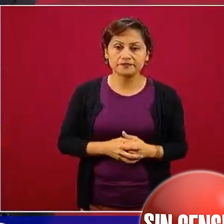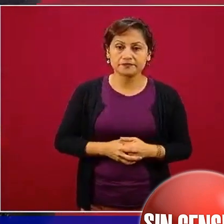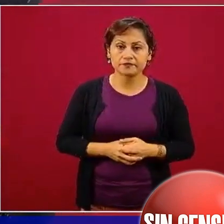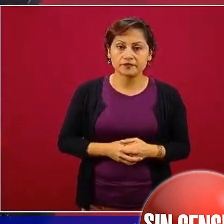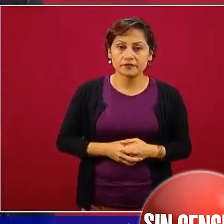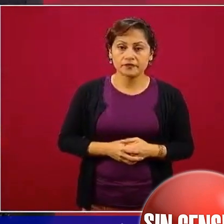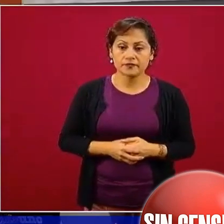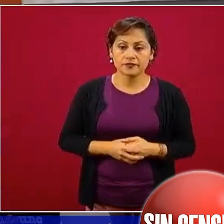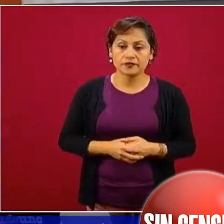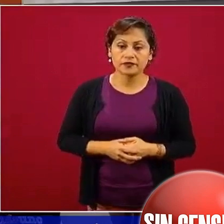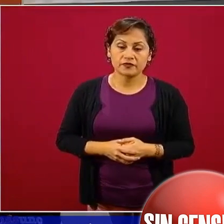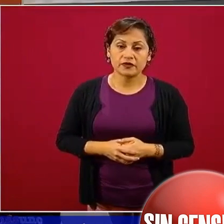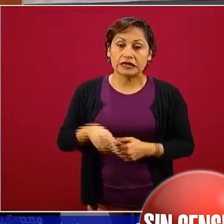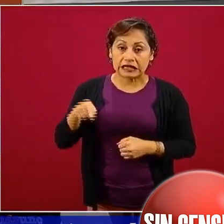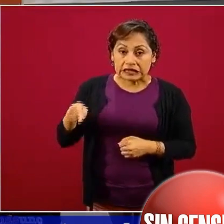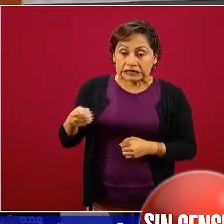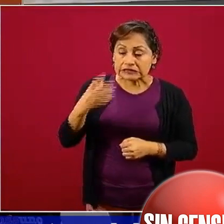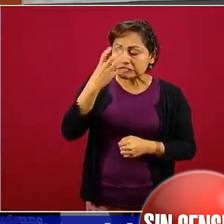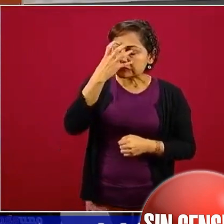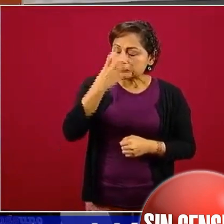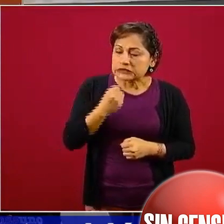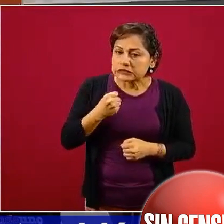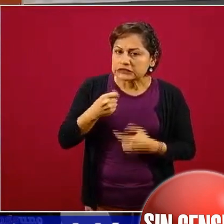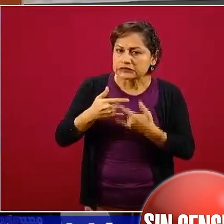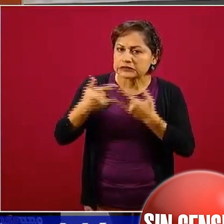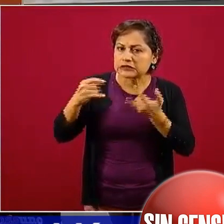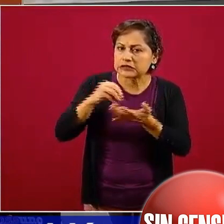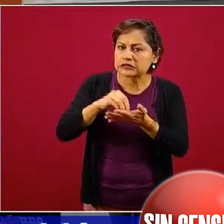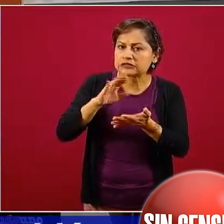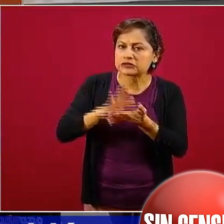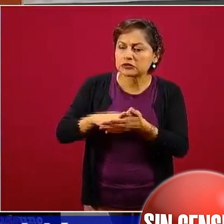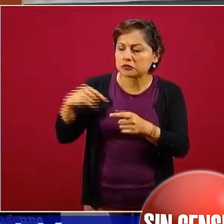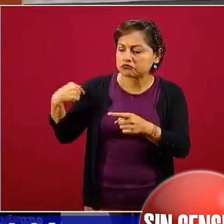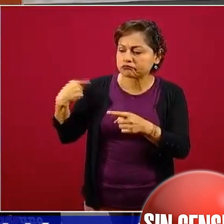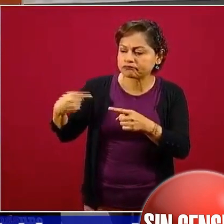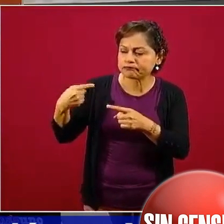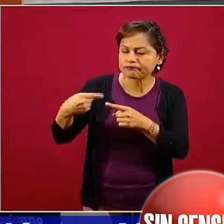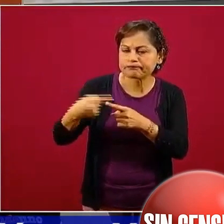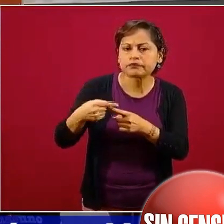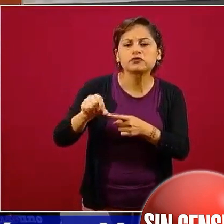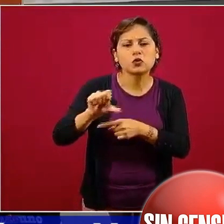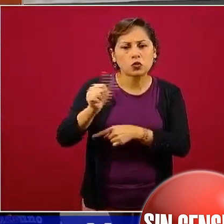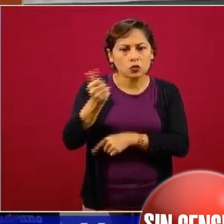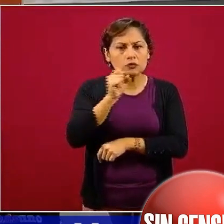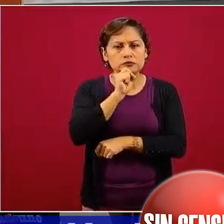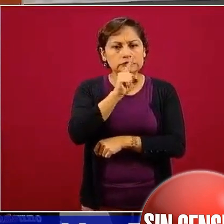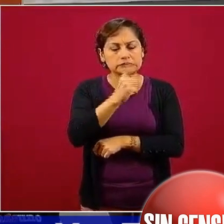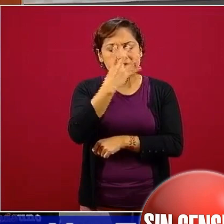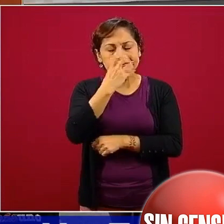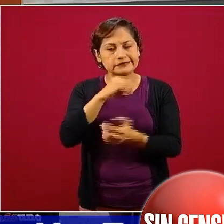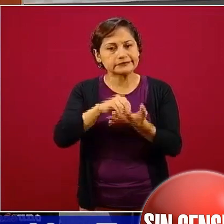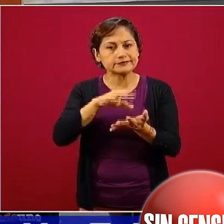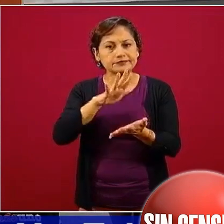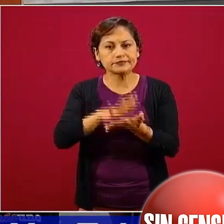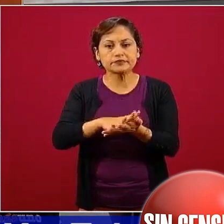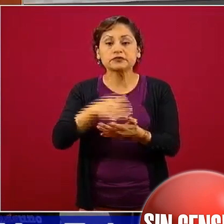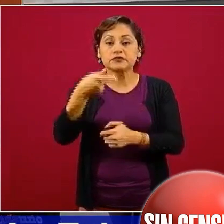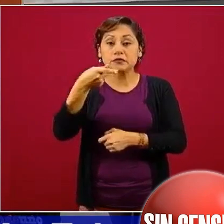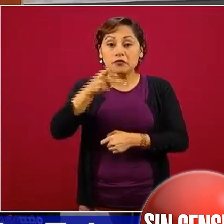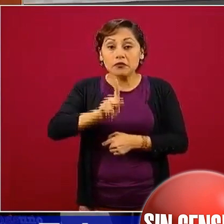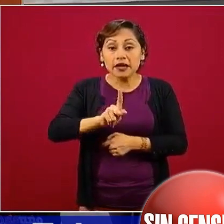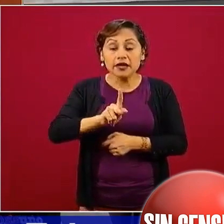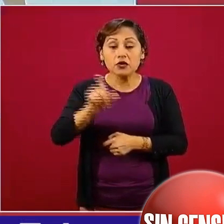Así han habido otros, pero este asesinato también